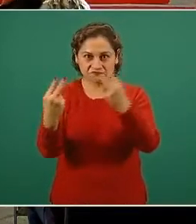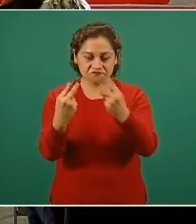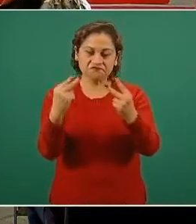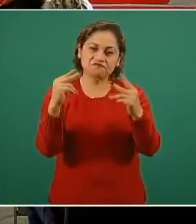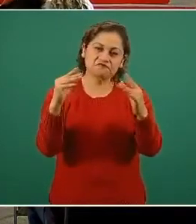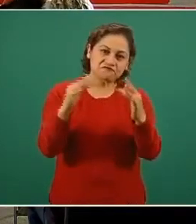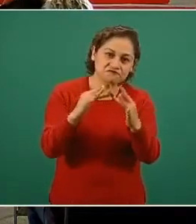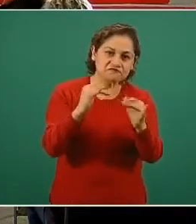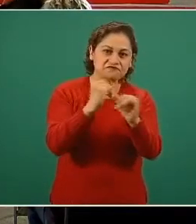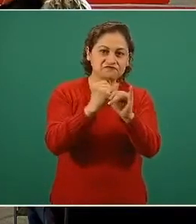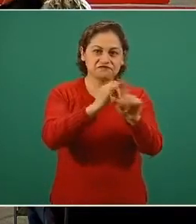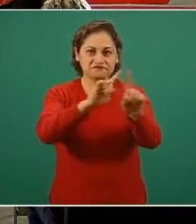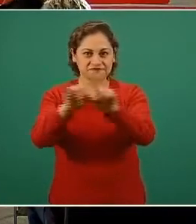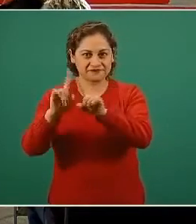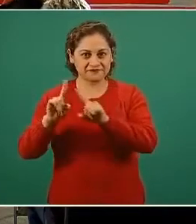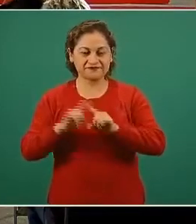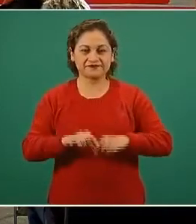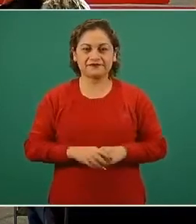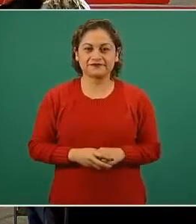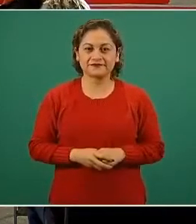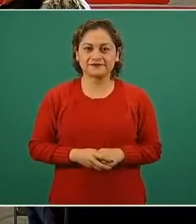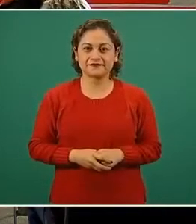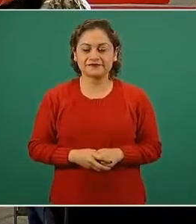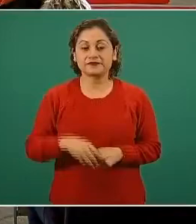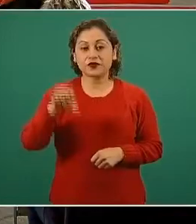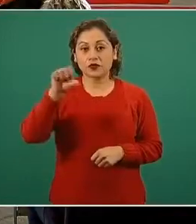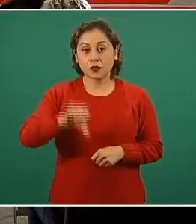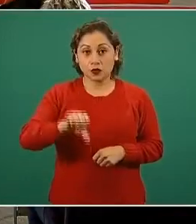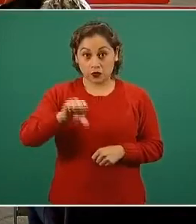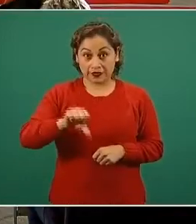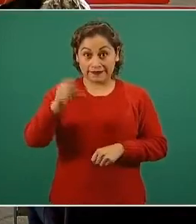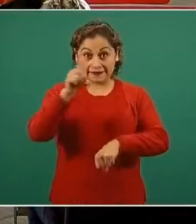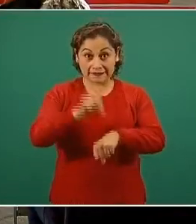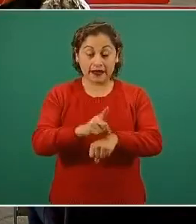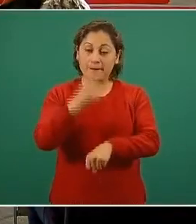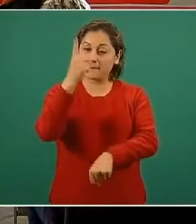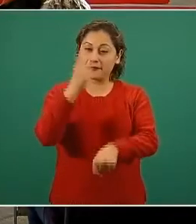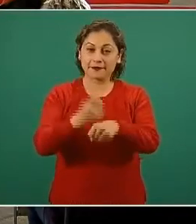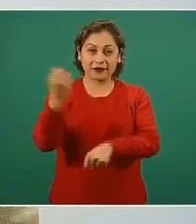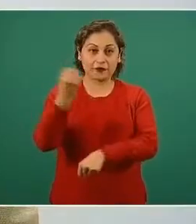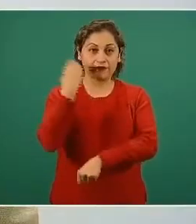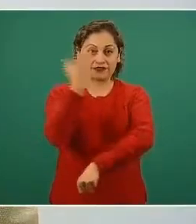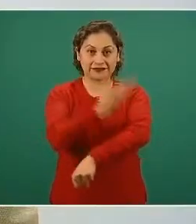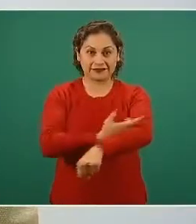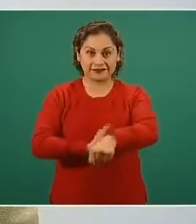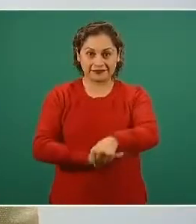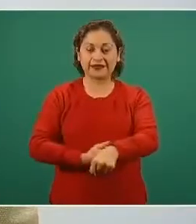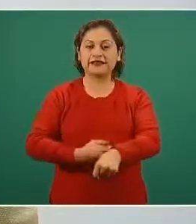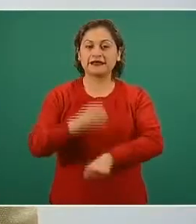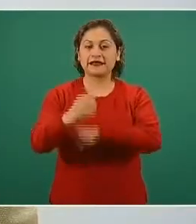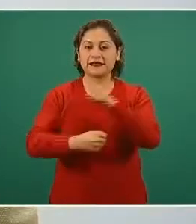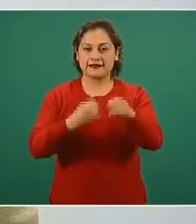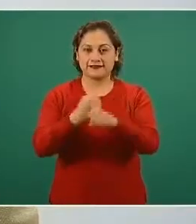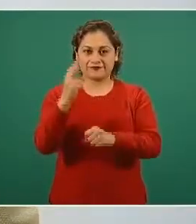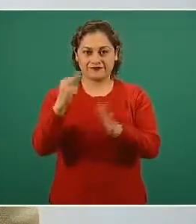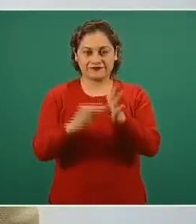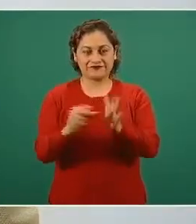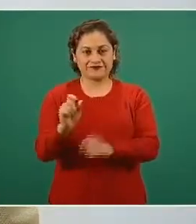esta es la primera conferencia del 2021 en la que